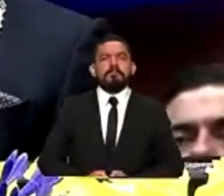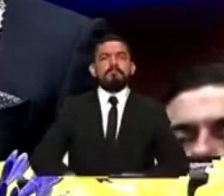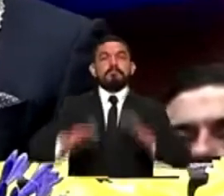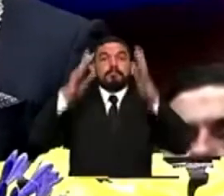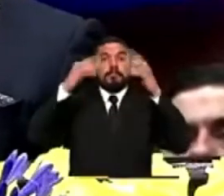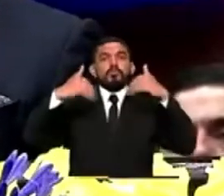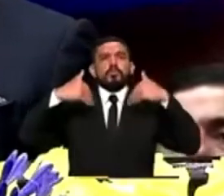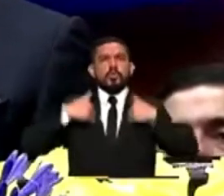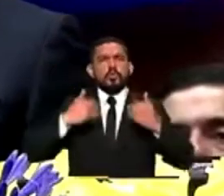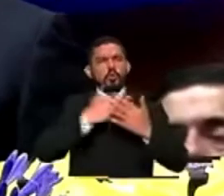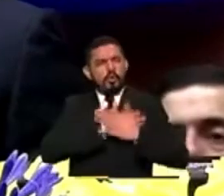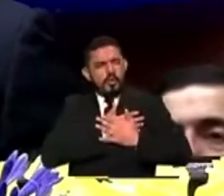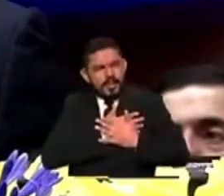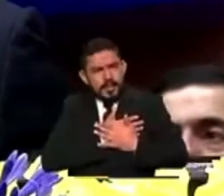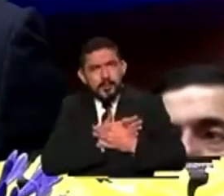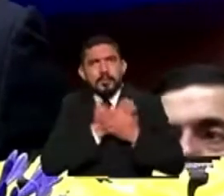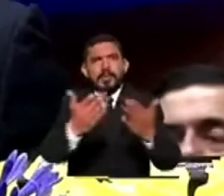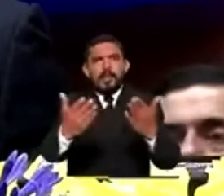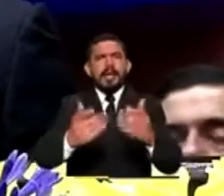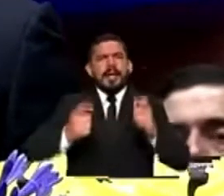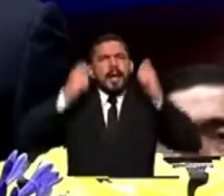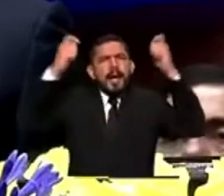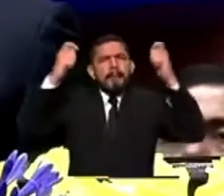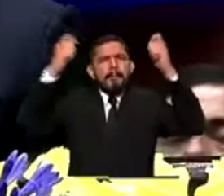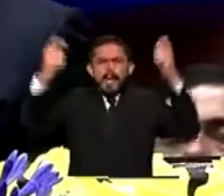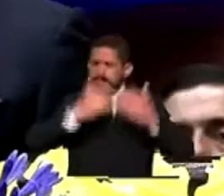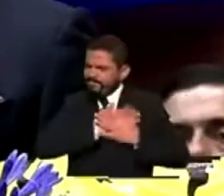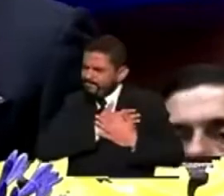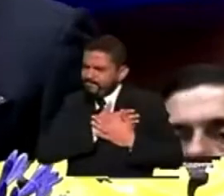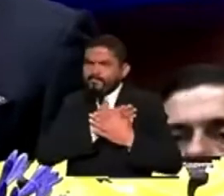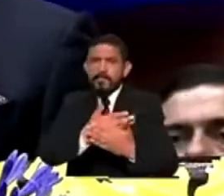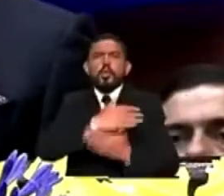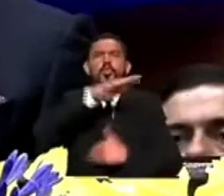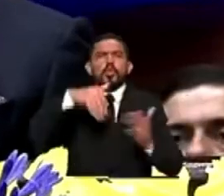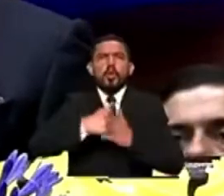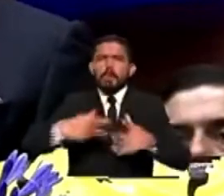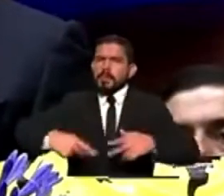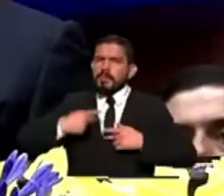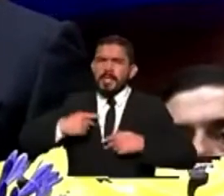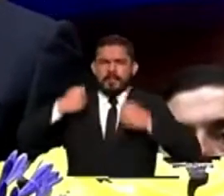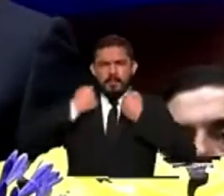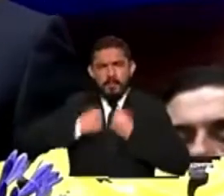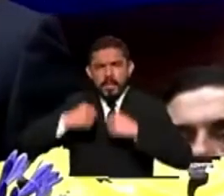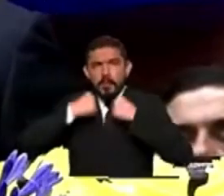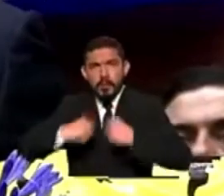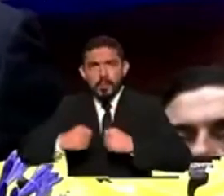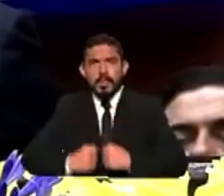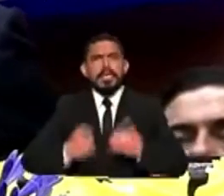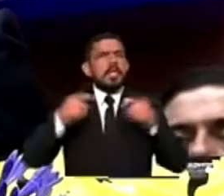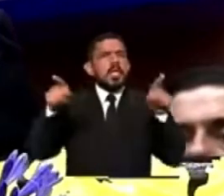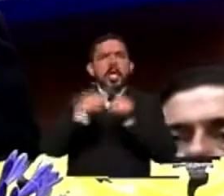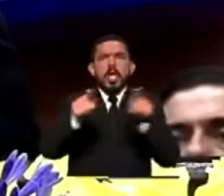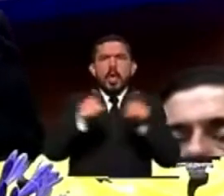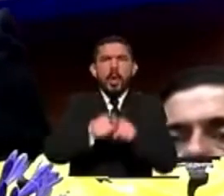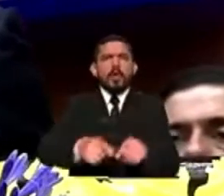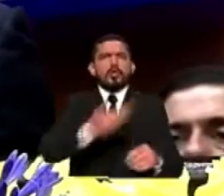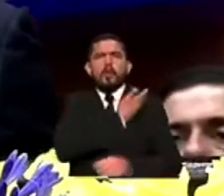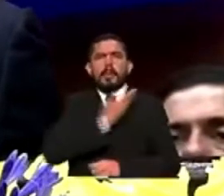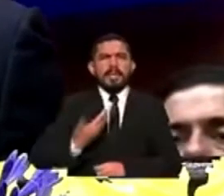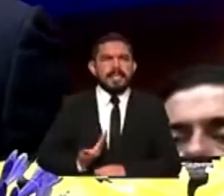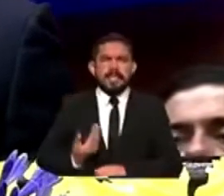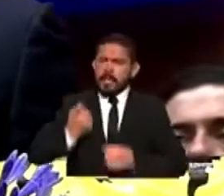Le he puesto el corazón a esta campaña y a todo lo que he hecho en mi vida. Lo mismo haré siendo su